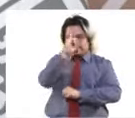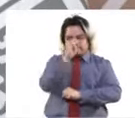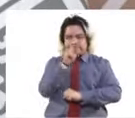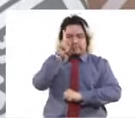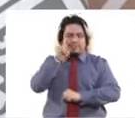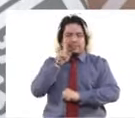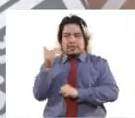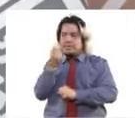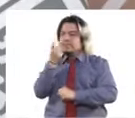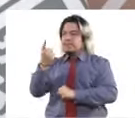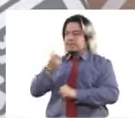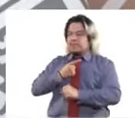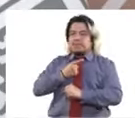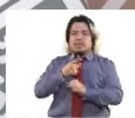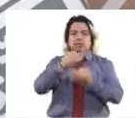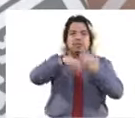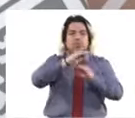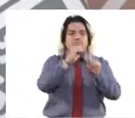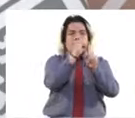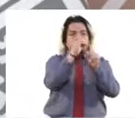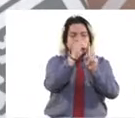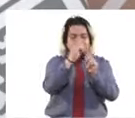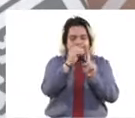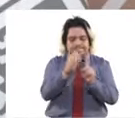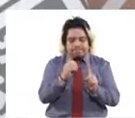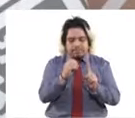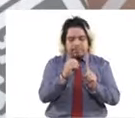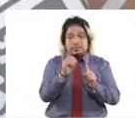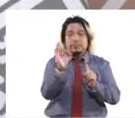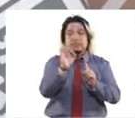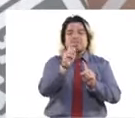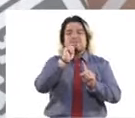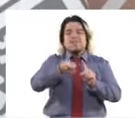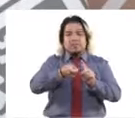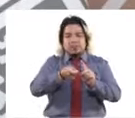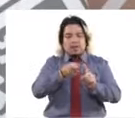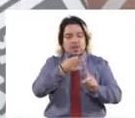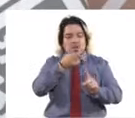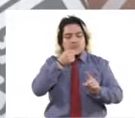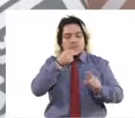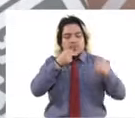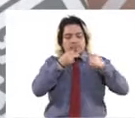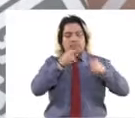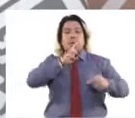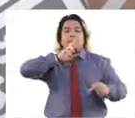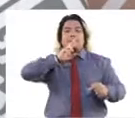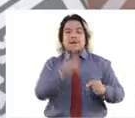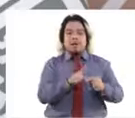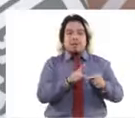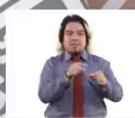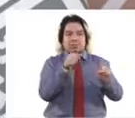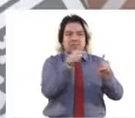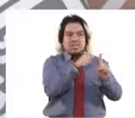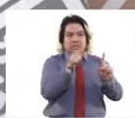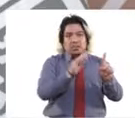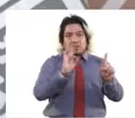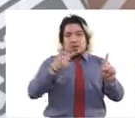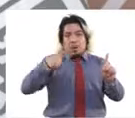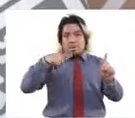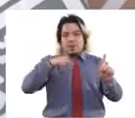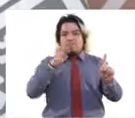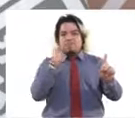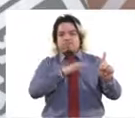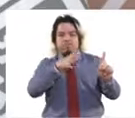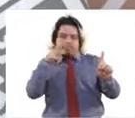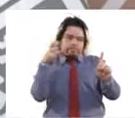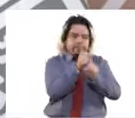es poner orden. Y poner orden es desarrollar a la mejor policía del país, detener a los que generan violencia en nuestra ciudad.